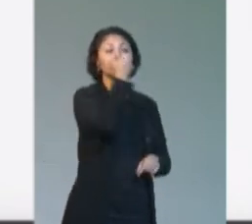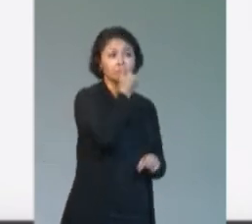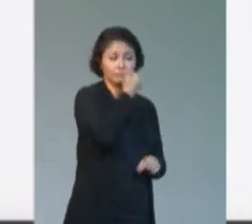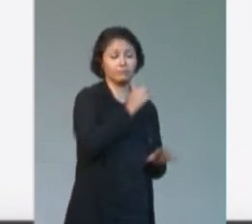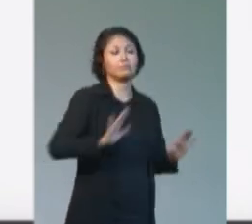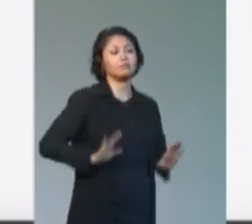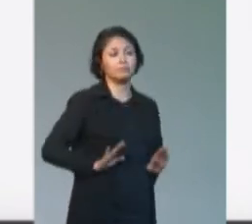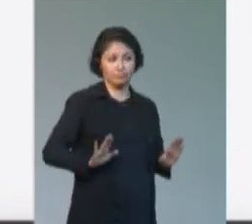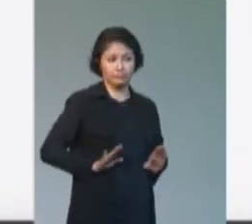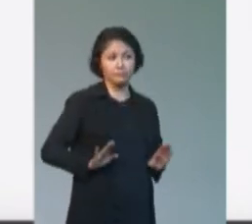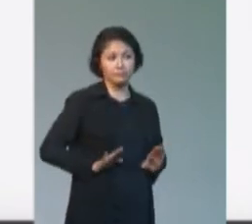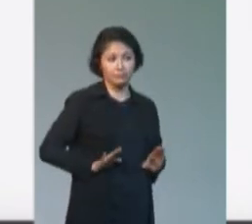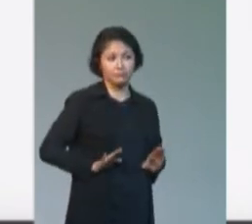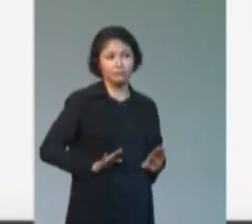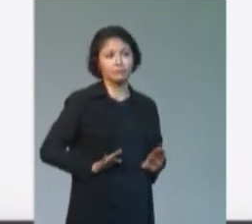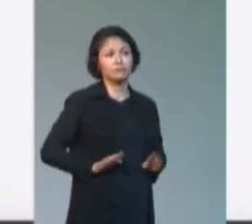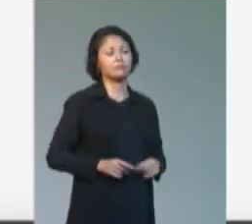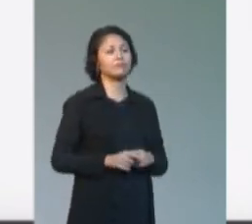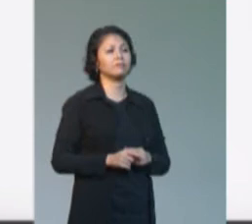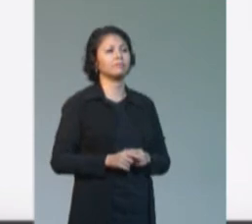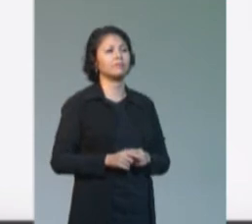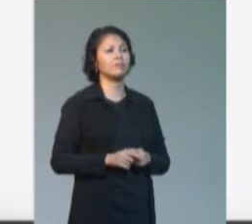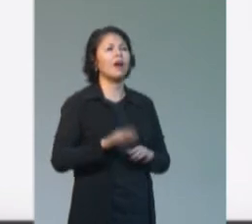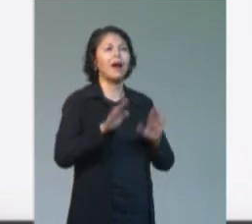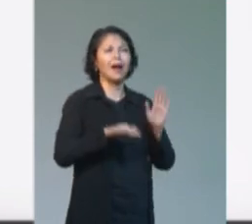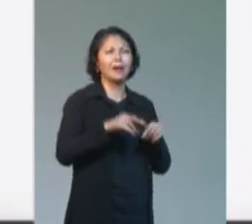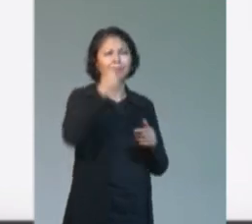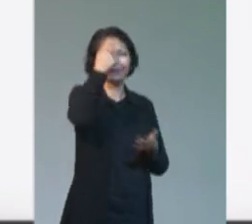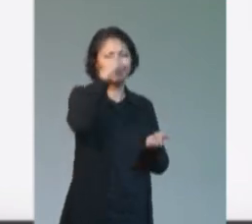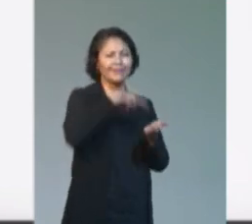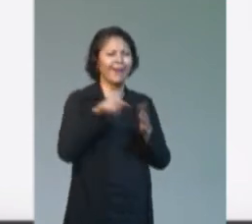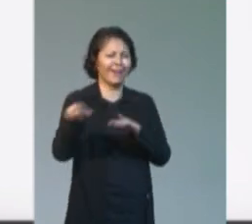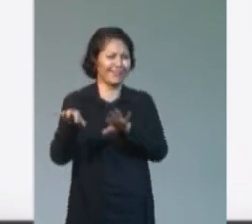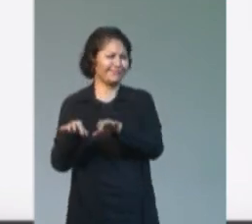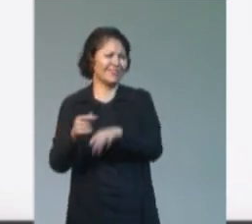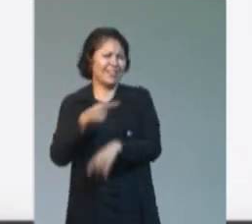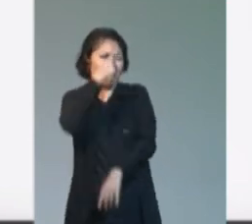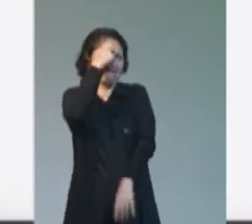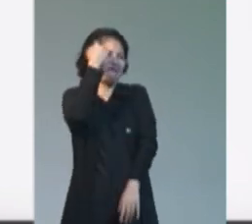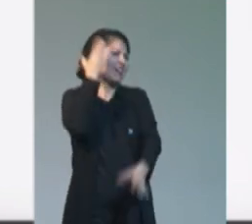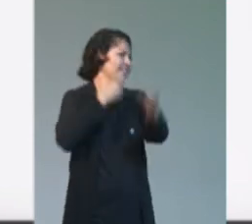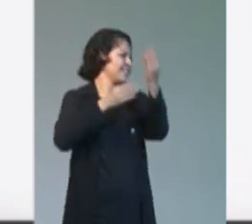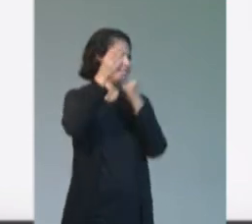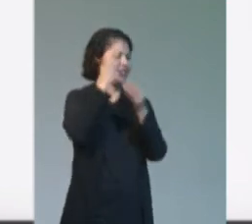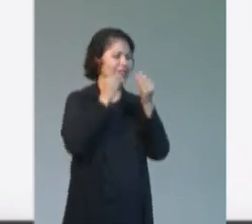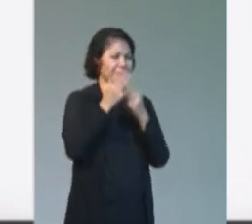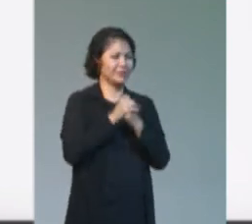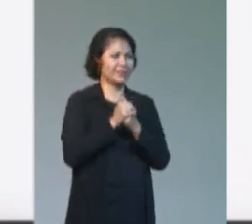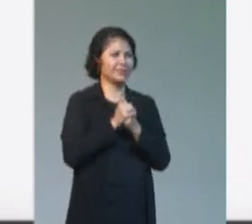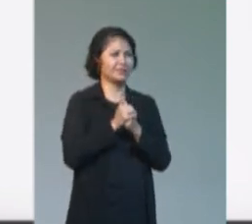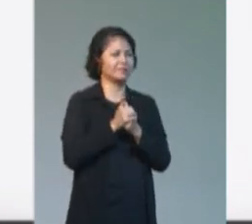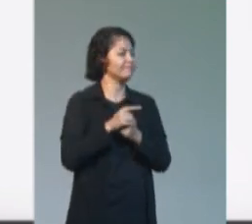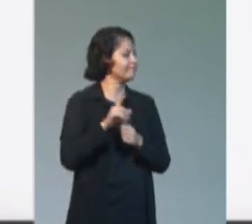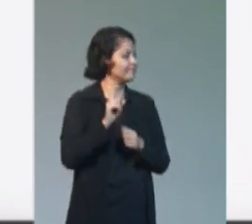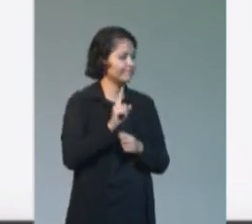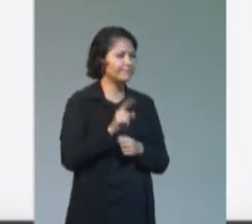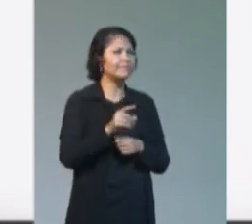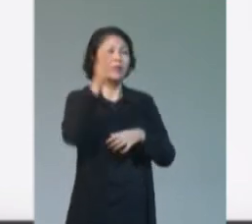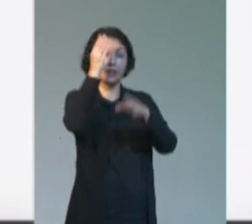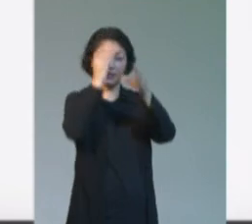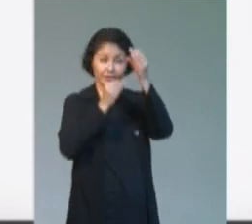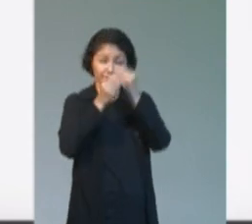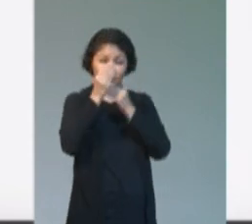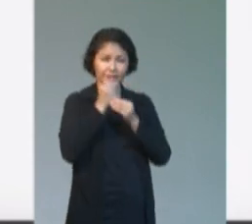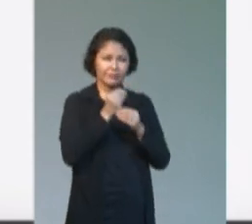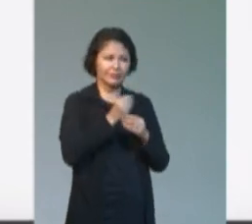que se puede aprender sin esfuerzo todo aprendizaje presencial virtual o del tipo que